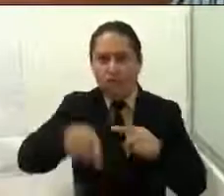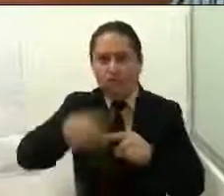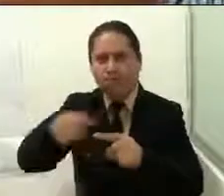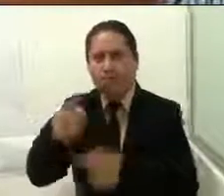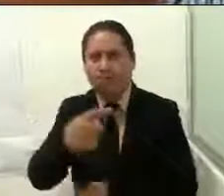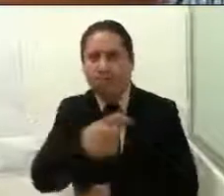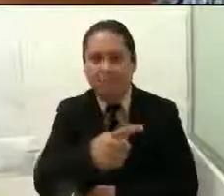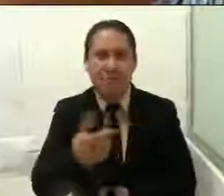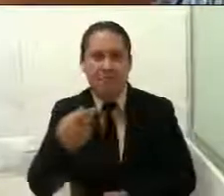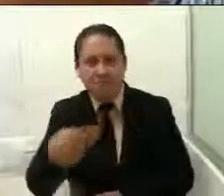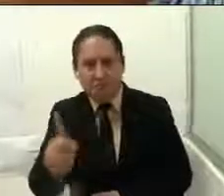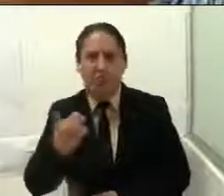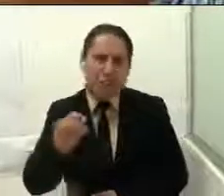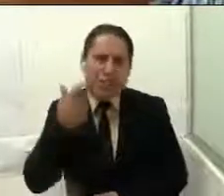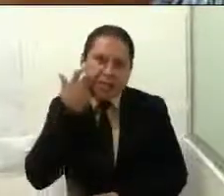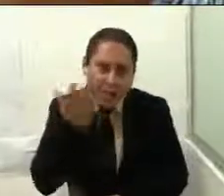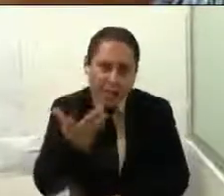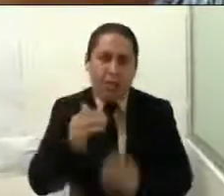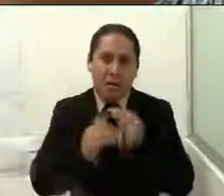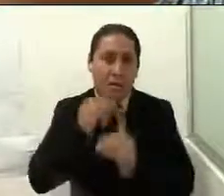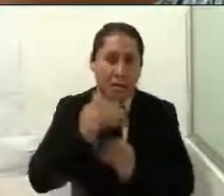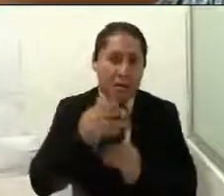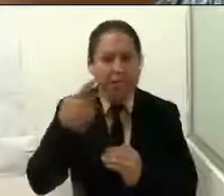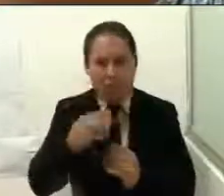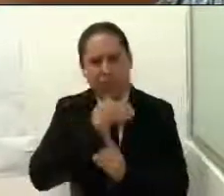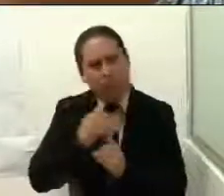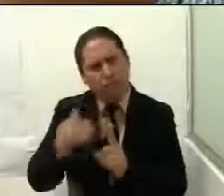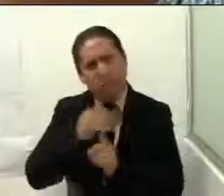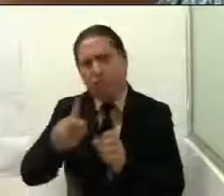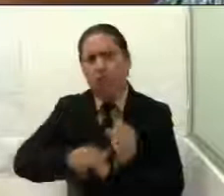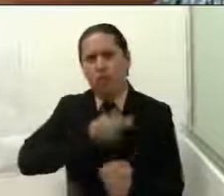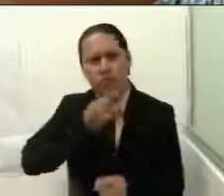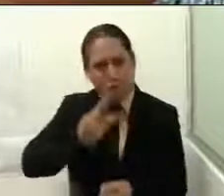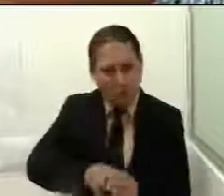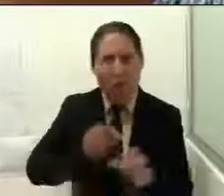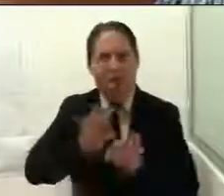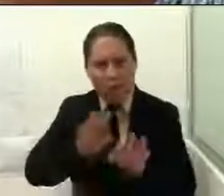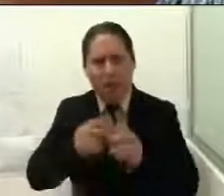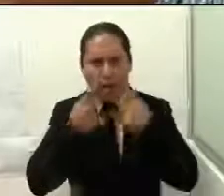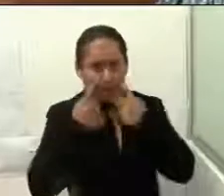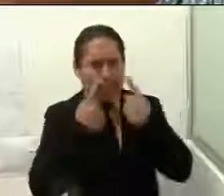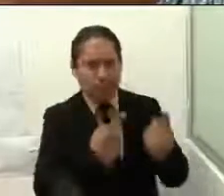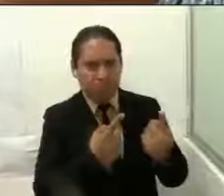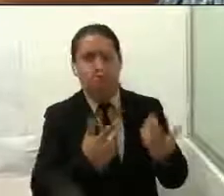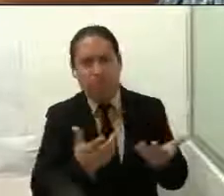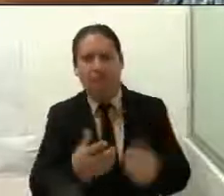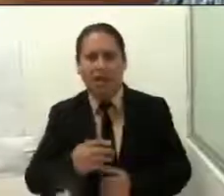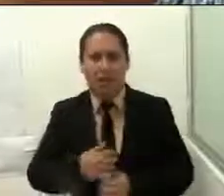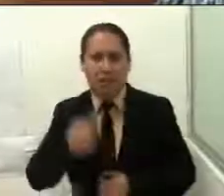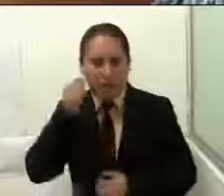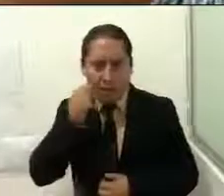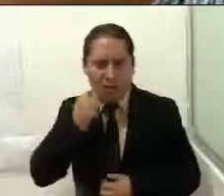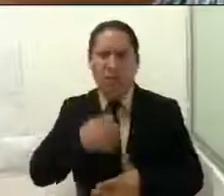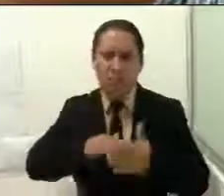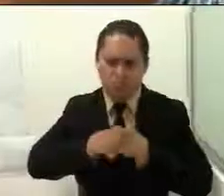expectativas que nosotros quisiéramos pero que sin embargo hemos visto ese trabajo incansable de nuestro señor gobernador